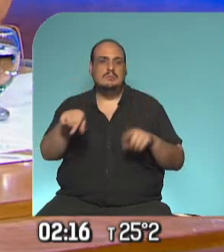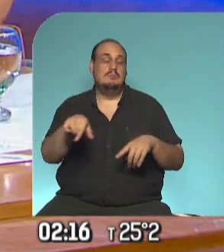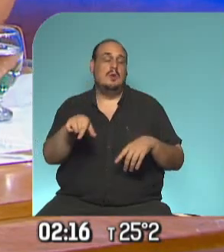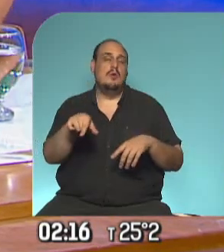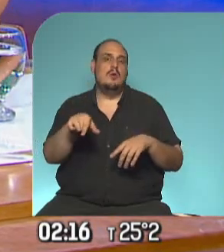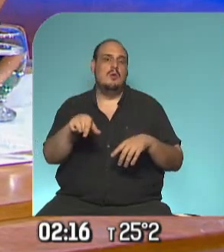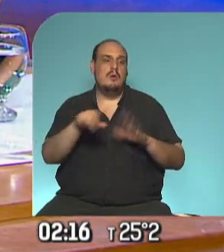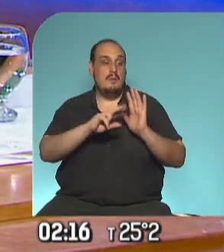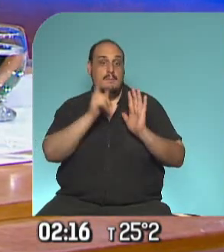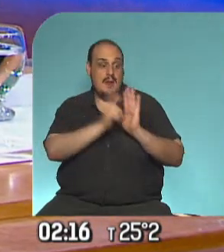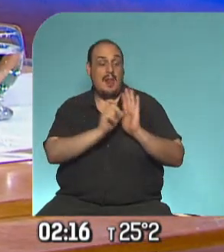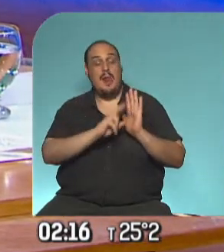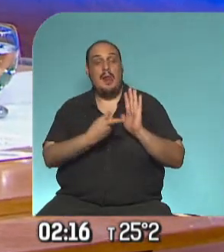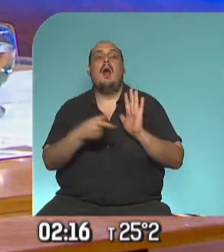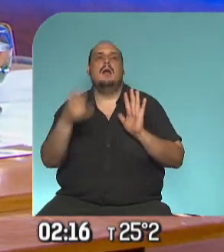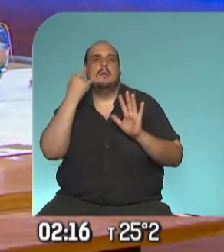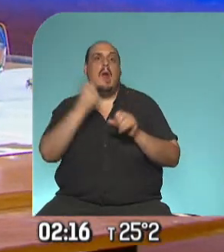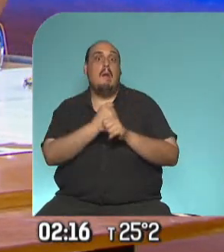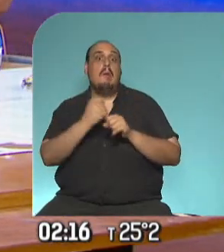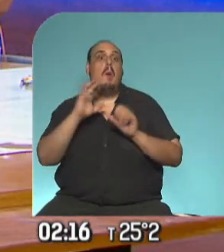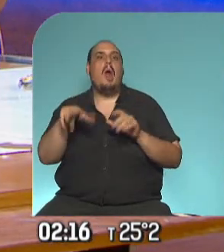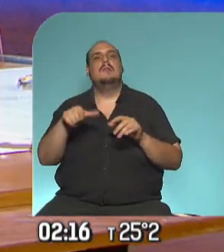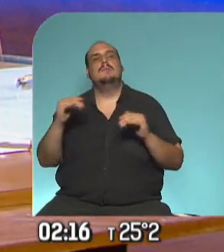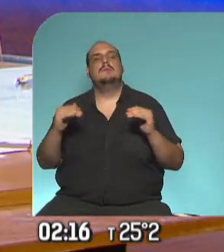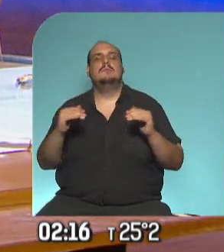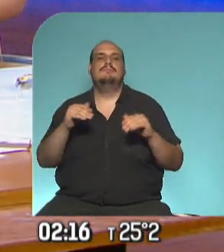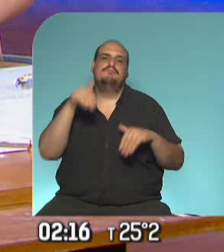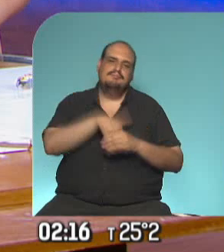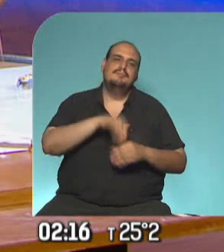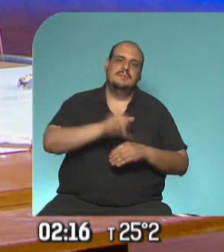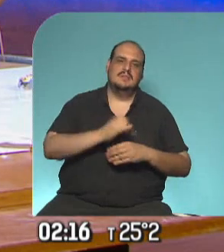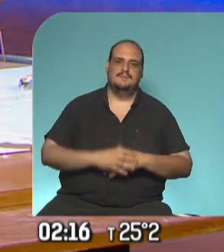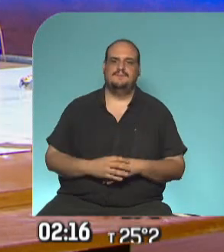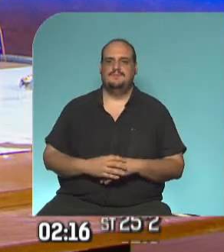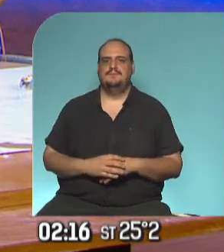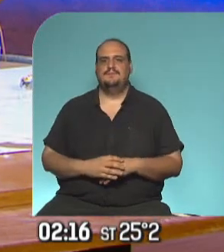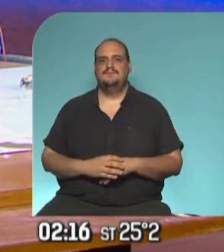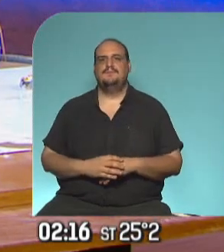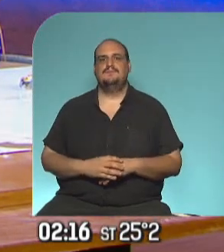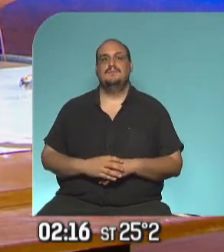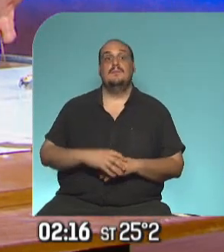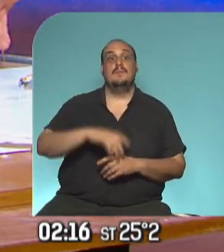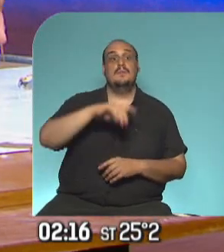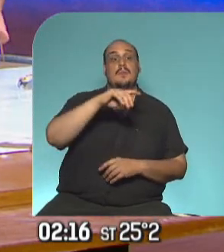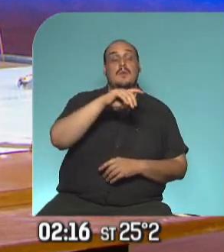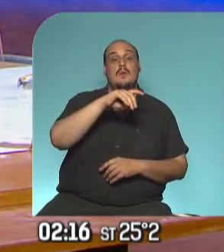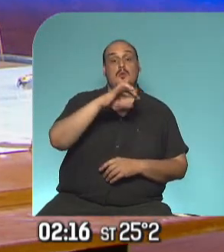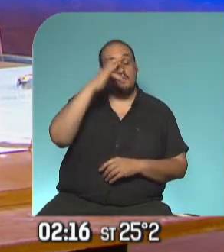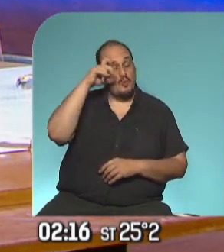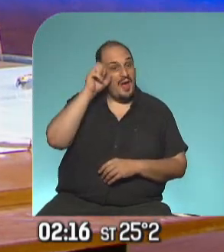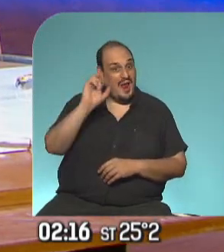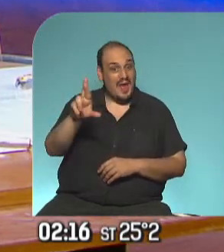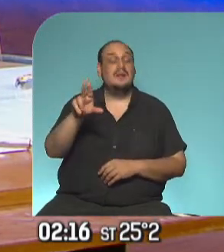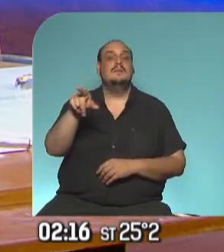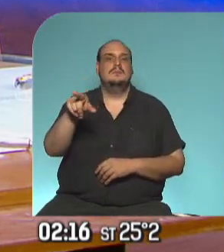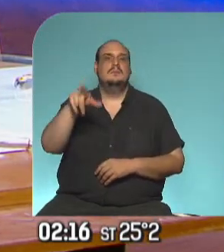justamente de esa modificación bueno inclinaron la balanza exactamente Cueyder era una de esas personas que también estaba esperando que se haga